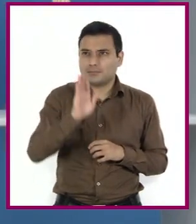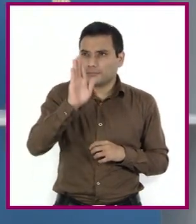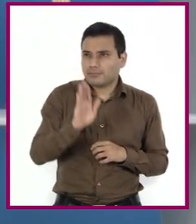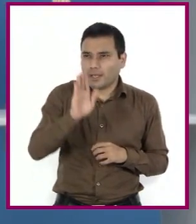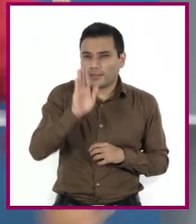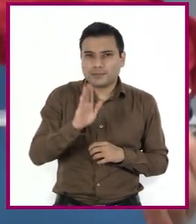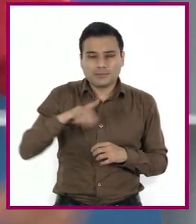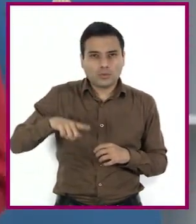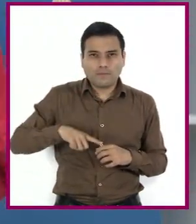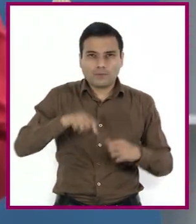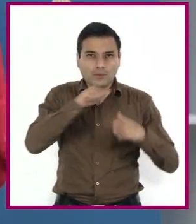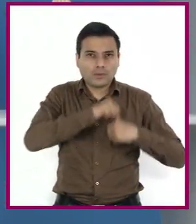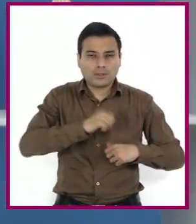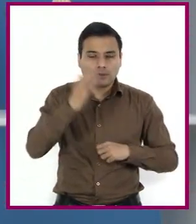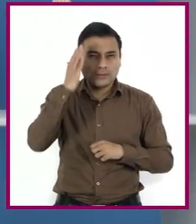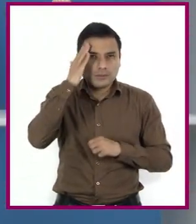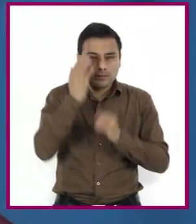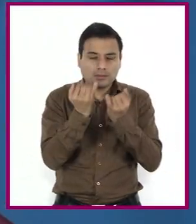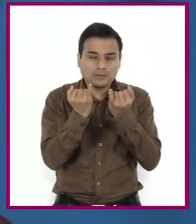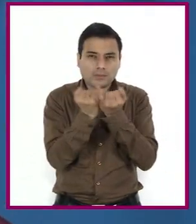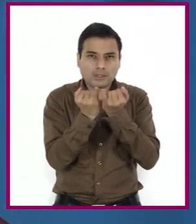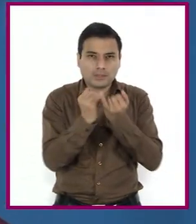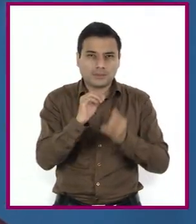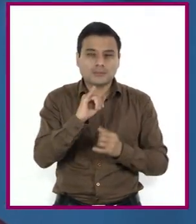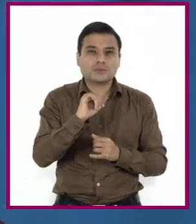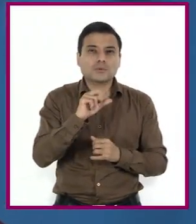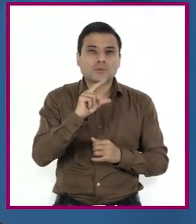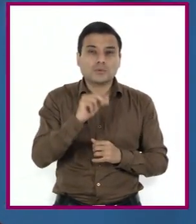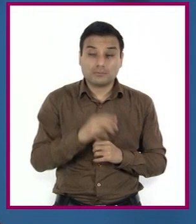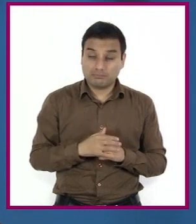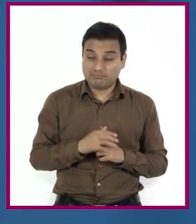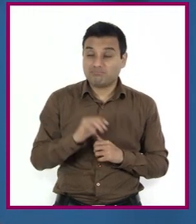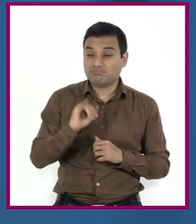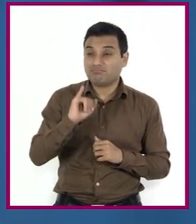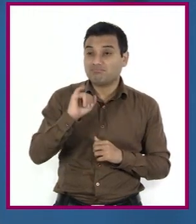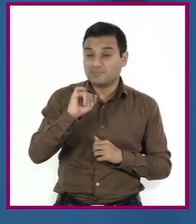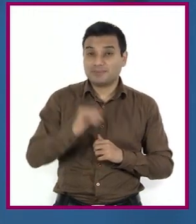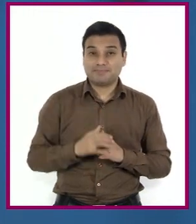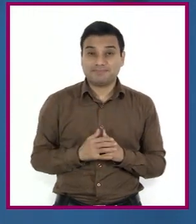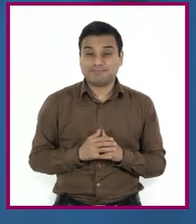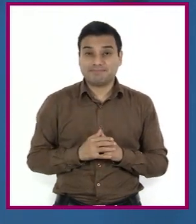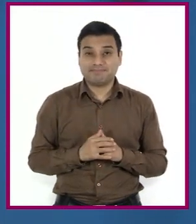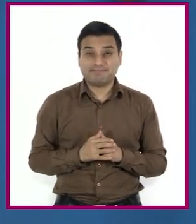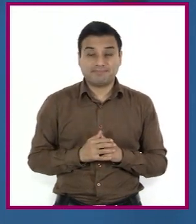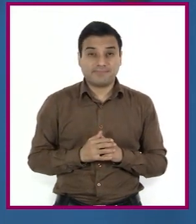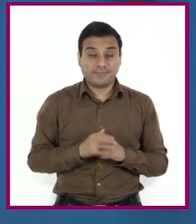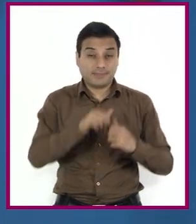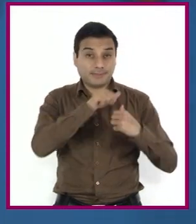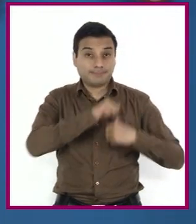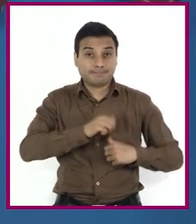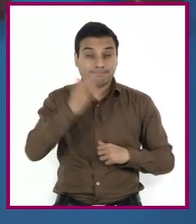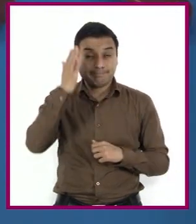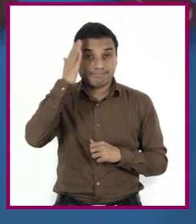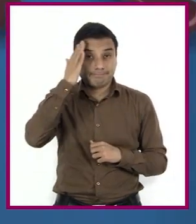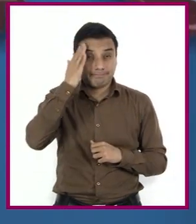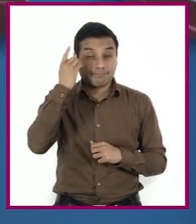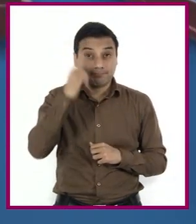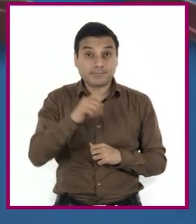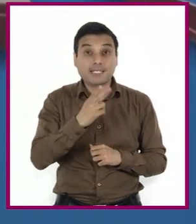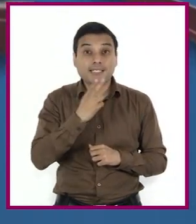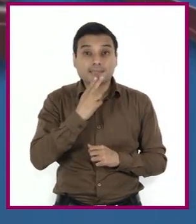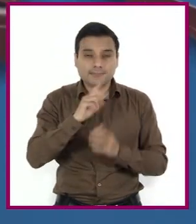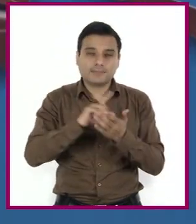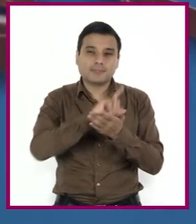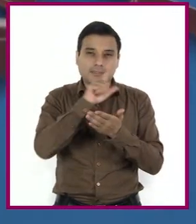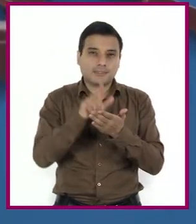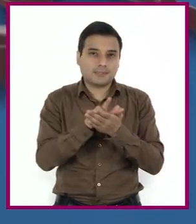autoridades. ¿Es así, maestra? Así es, Nadia. Una función esencial de las autoridades políticas es aplicar la